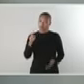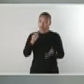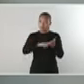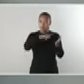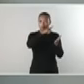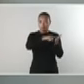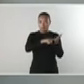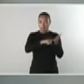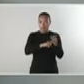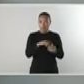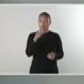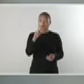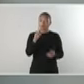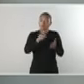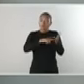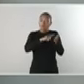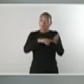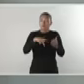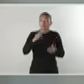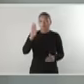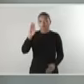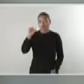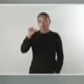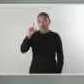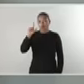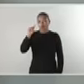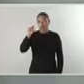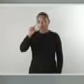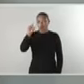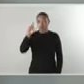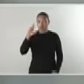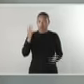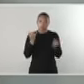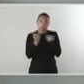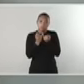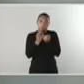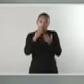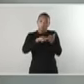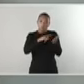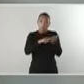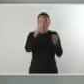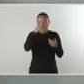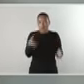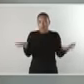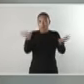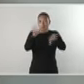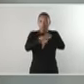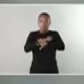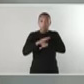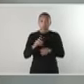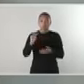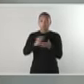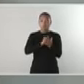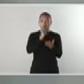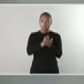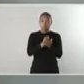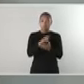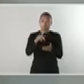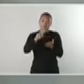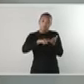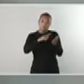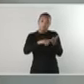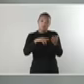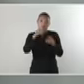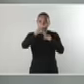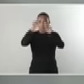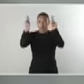un voto por Baltasar es un voto por la gran transformación de Tamaulipas es un voto por la